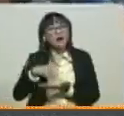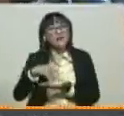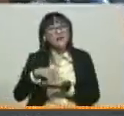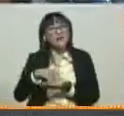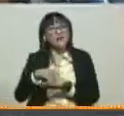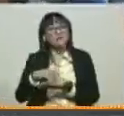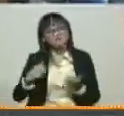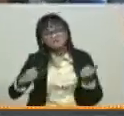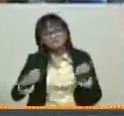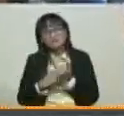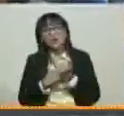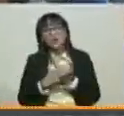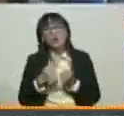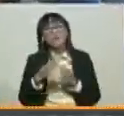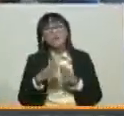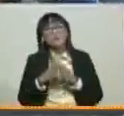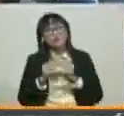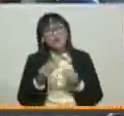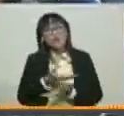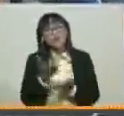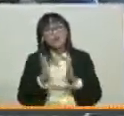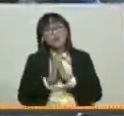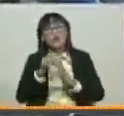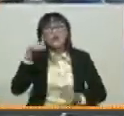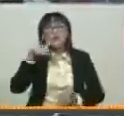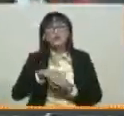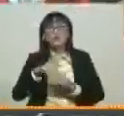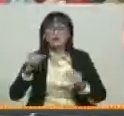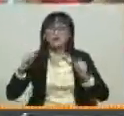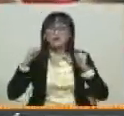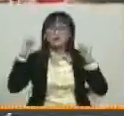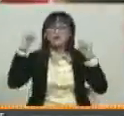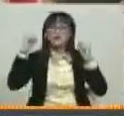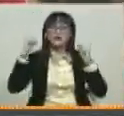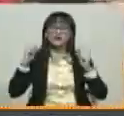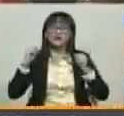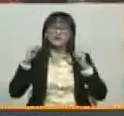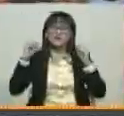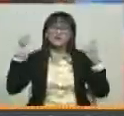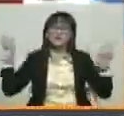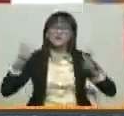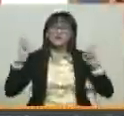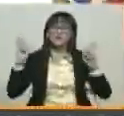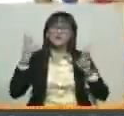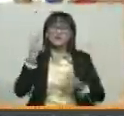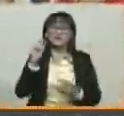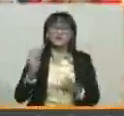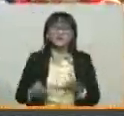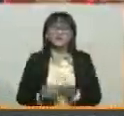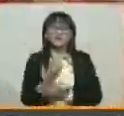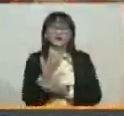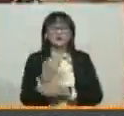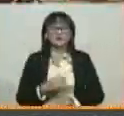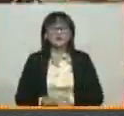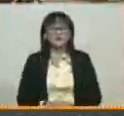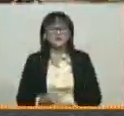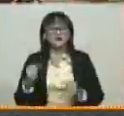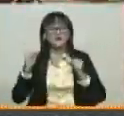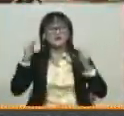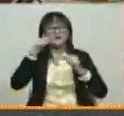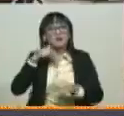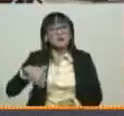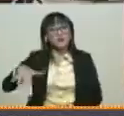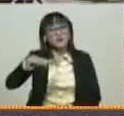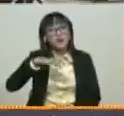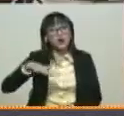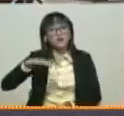con ustedes para ir a votar y para ir a triunfar. ¡Que viva la victoria del 20 de mayo! ¡Que viva el pueblo